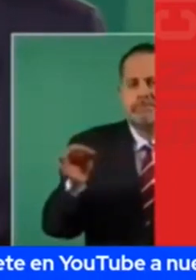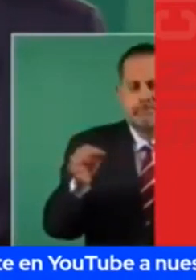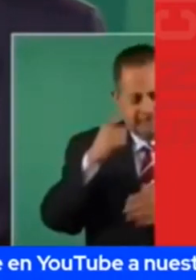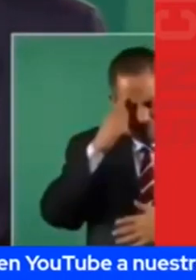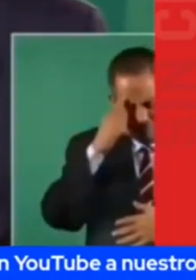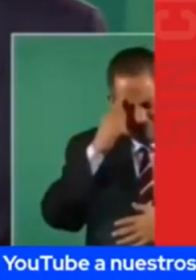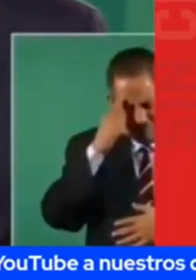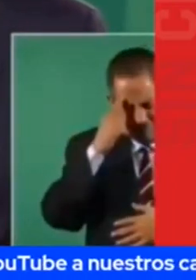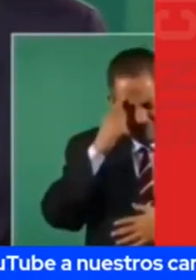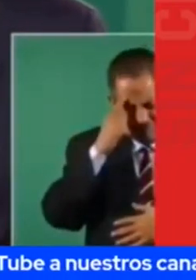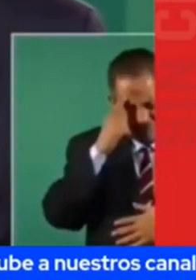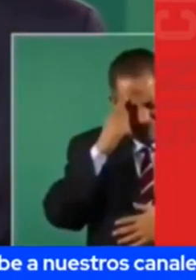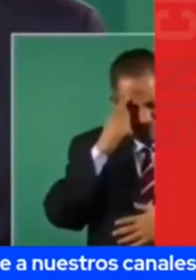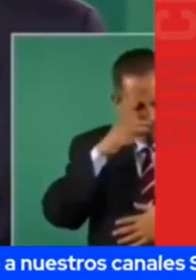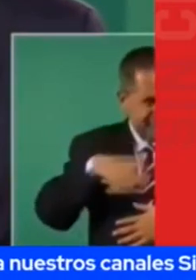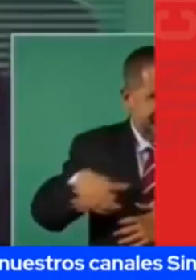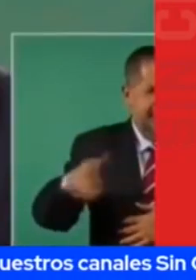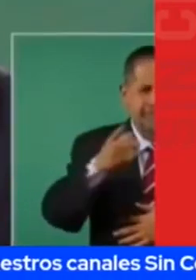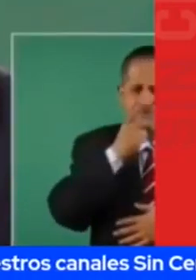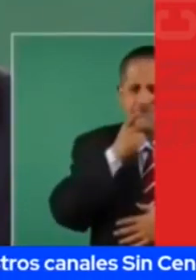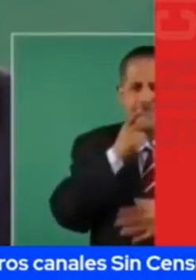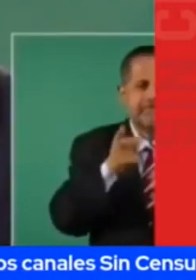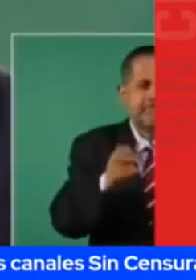no más que es muy feo.